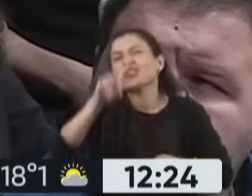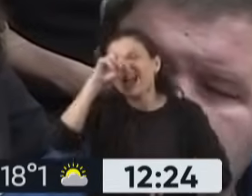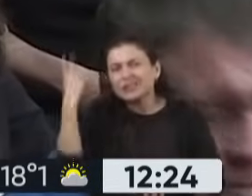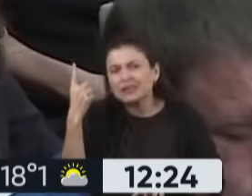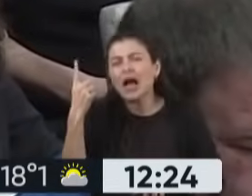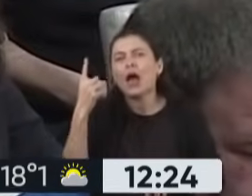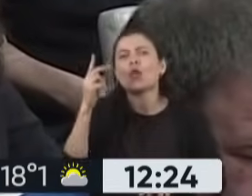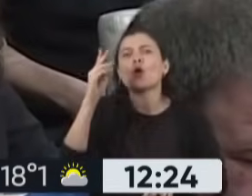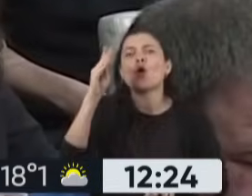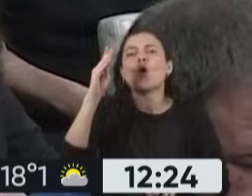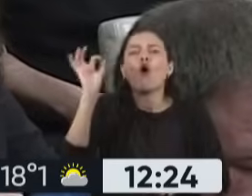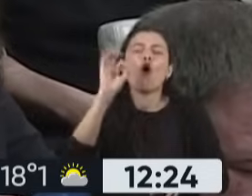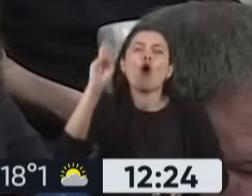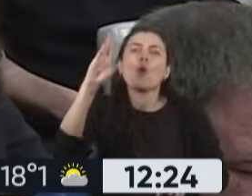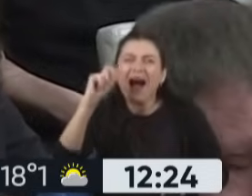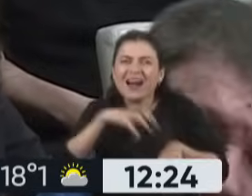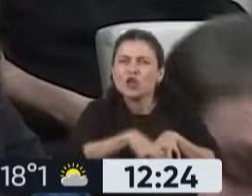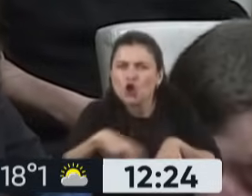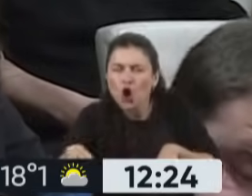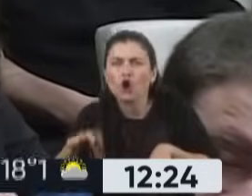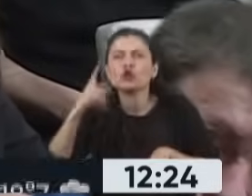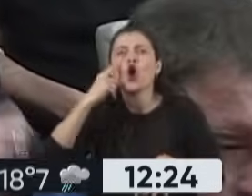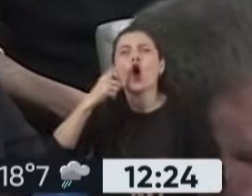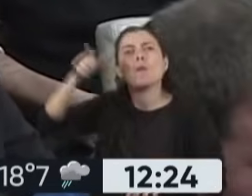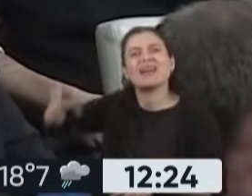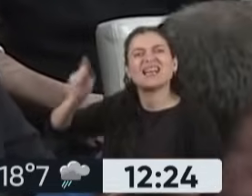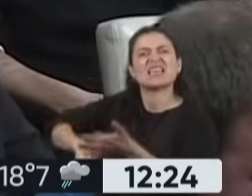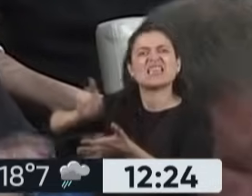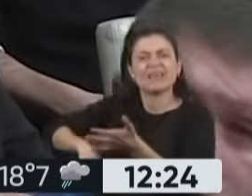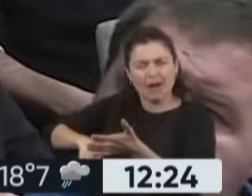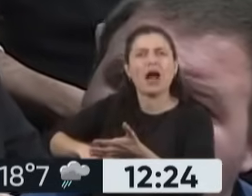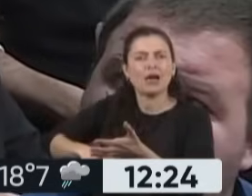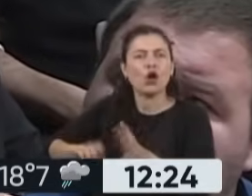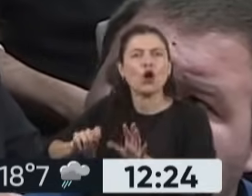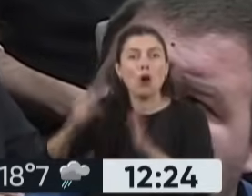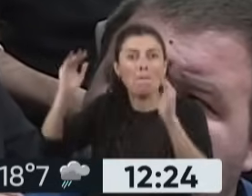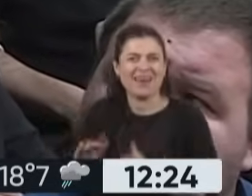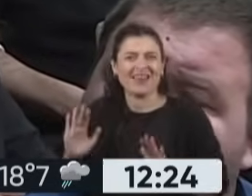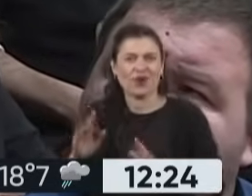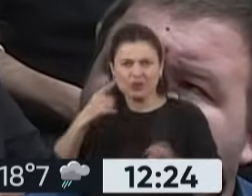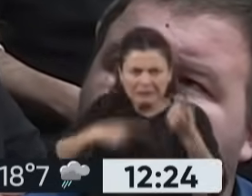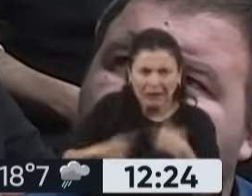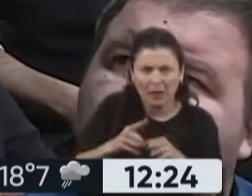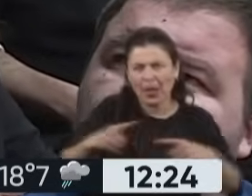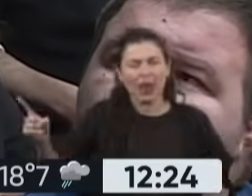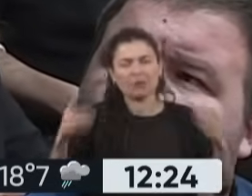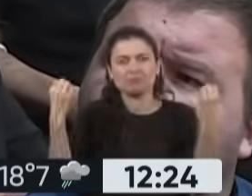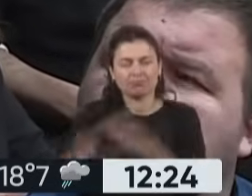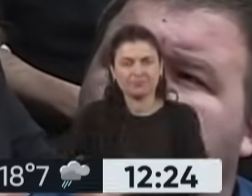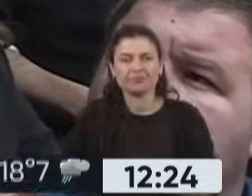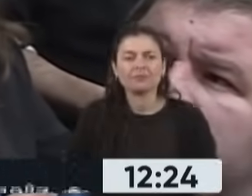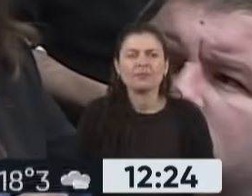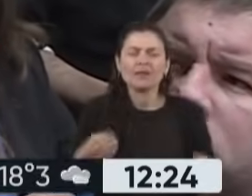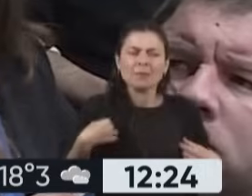bancos, escribanos y otros jugadores van a tener que entregar al ARCA. Eso está claro. Lo que no está tan claro es por qué esto